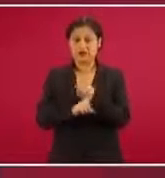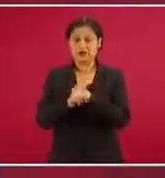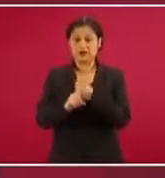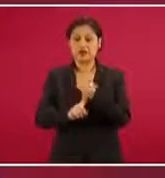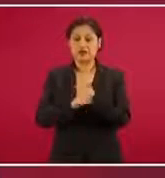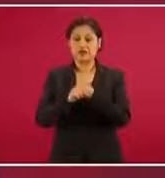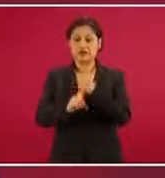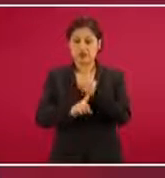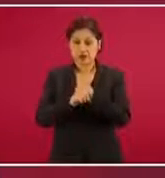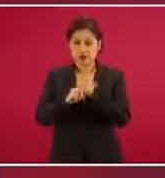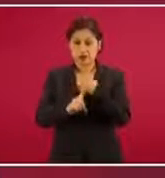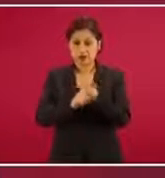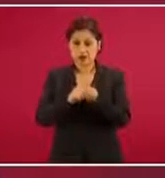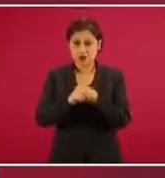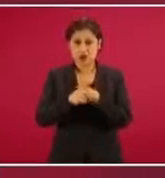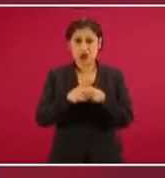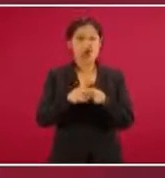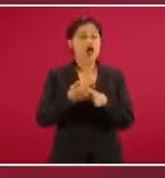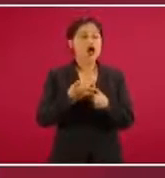epidemia